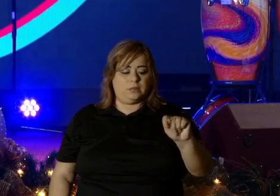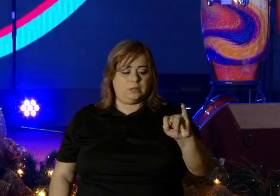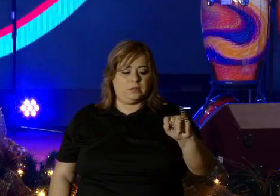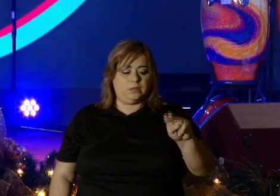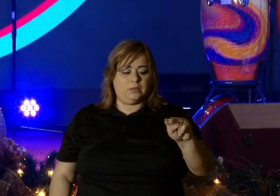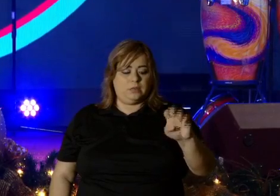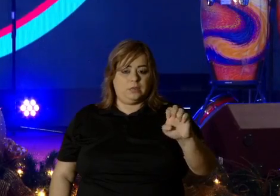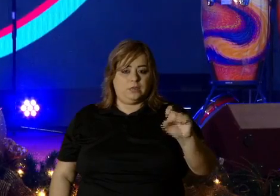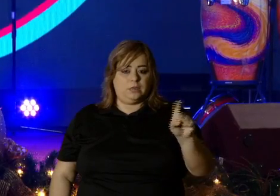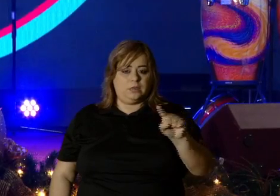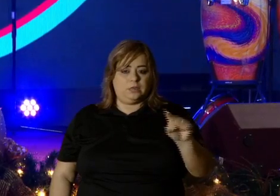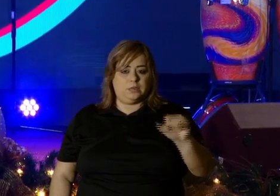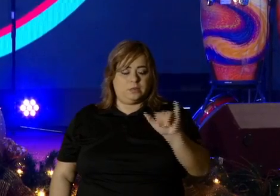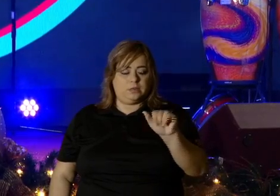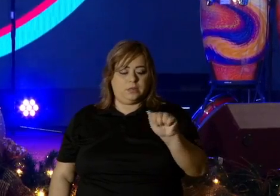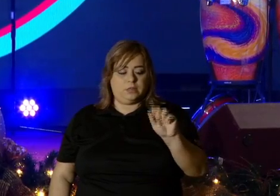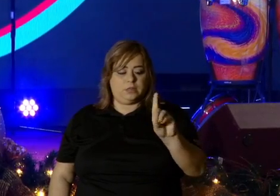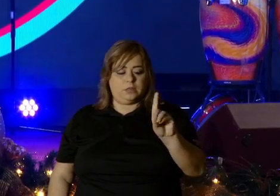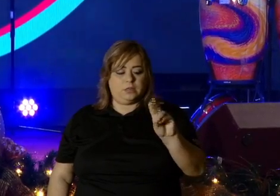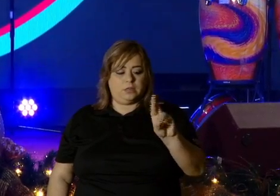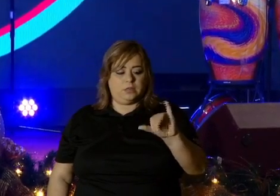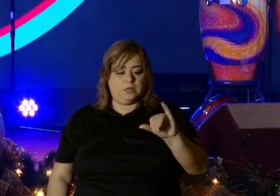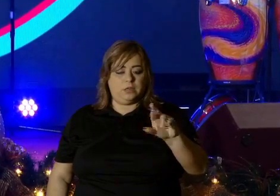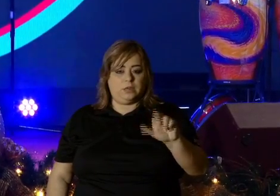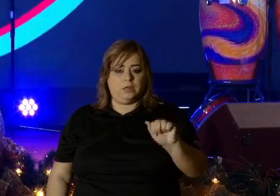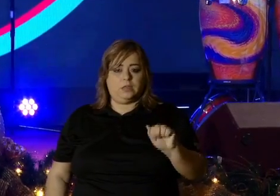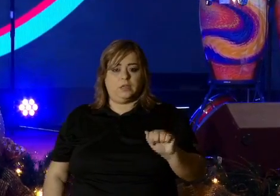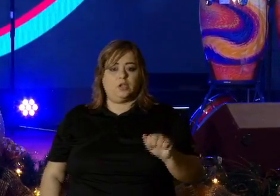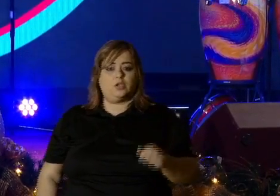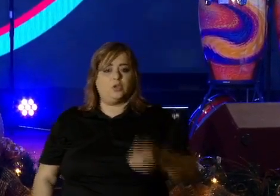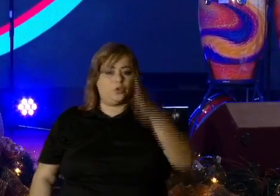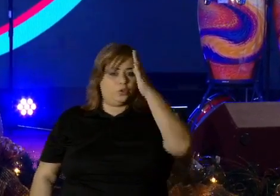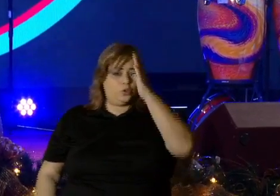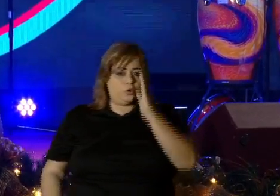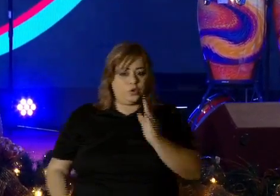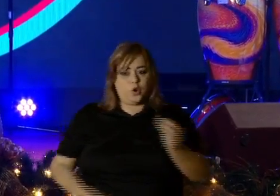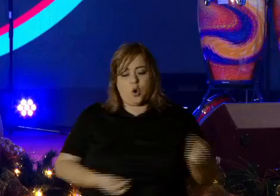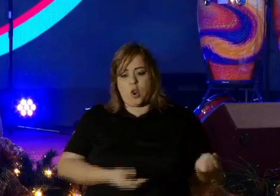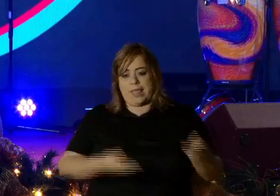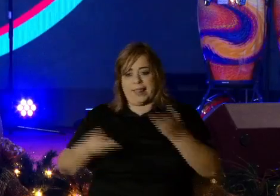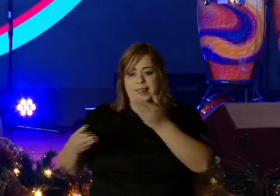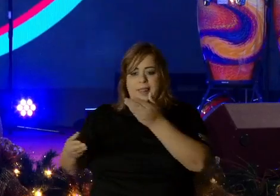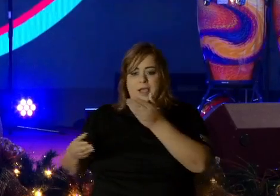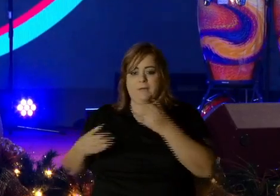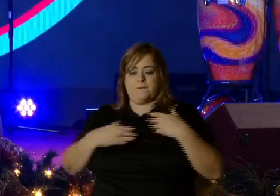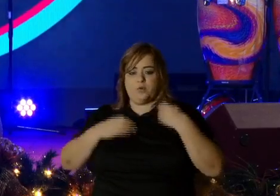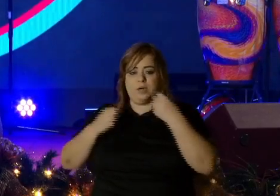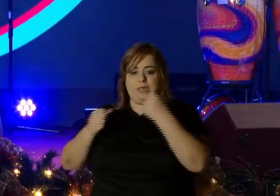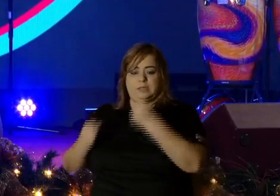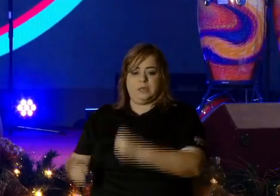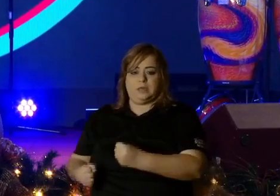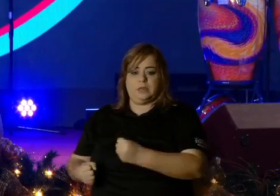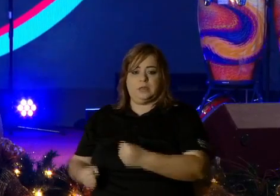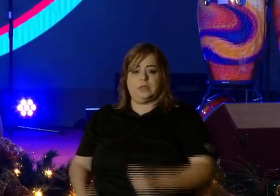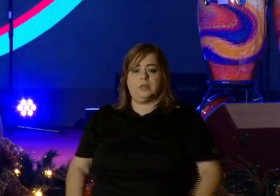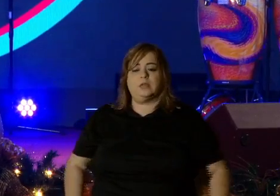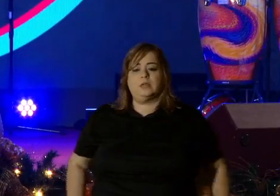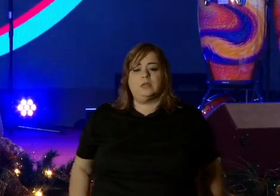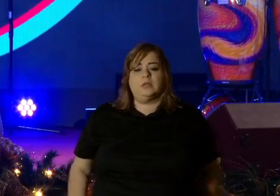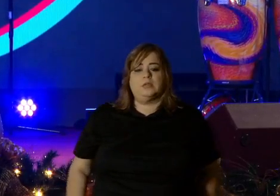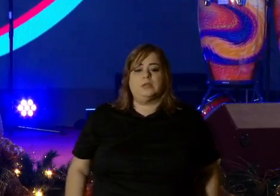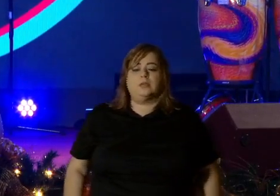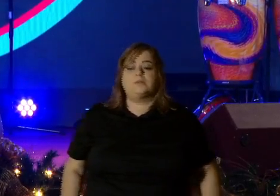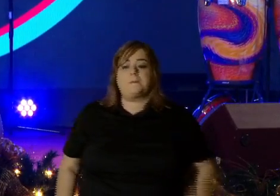Yadira, y declaramos que Dios fortalece al pastor Ángel Esteban, a quien amo. María Maza Pérez clama por